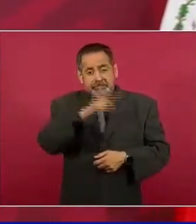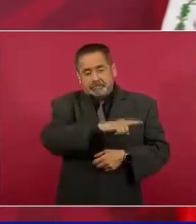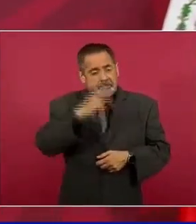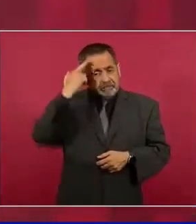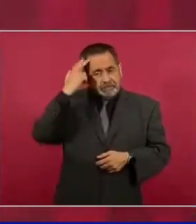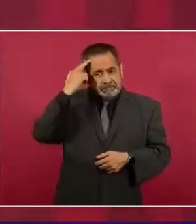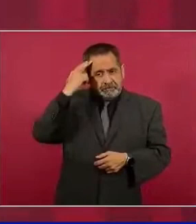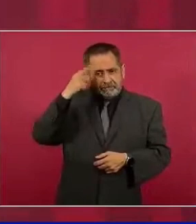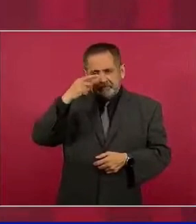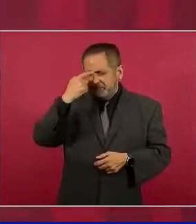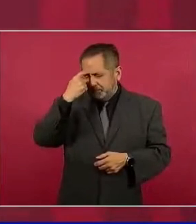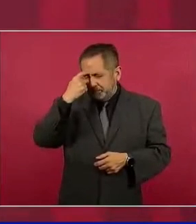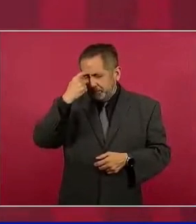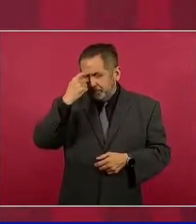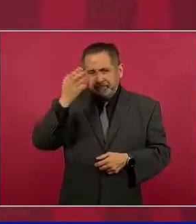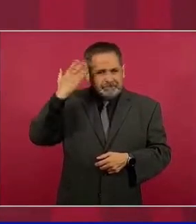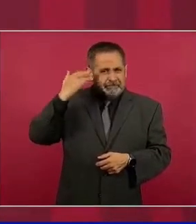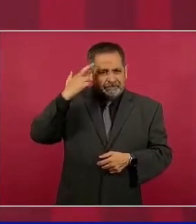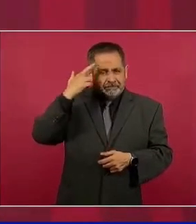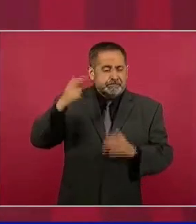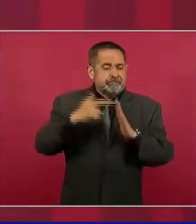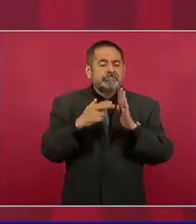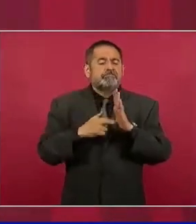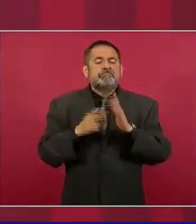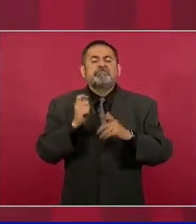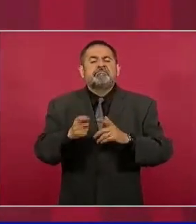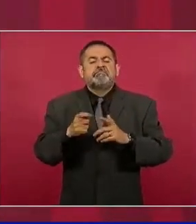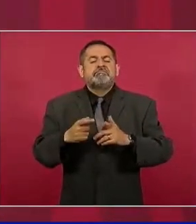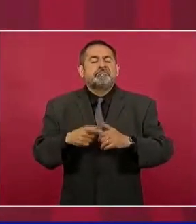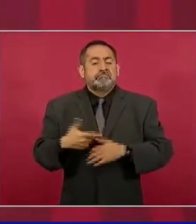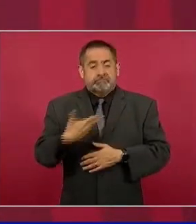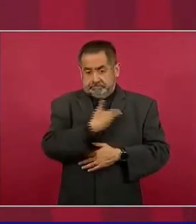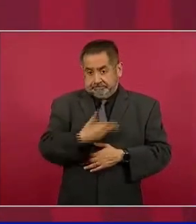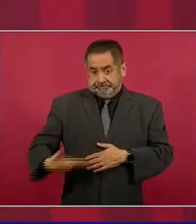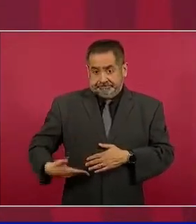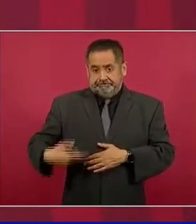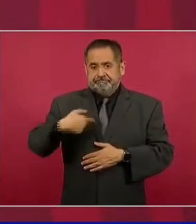estableció la regla de que el presidente